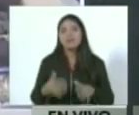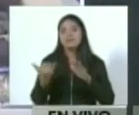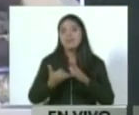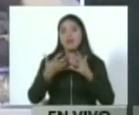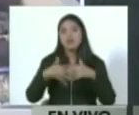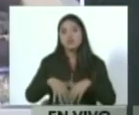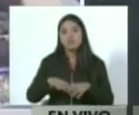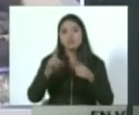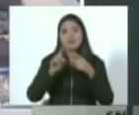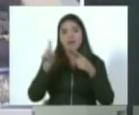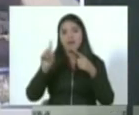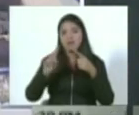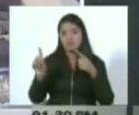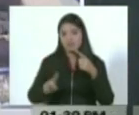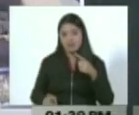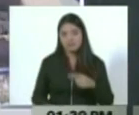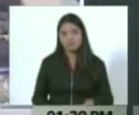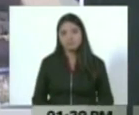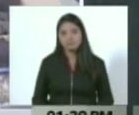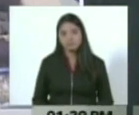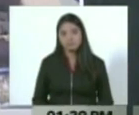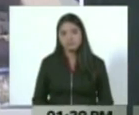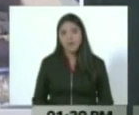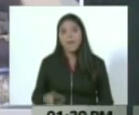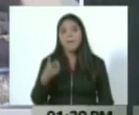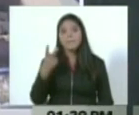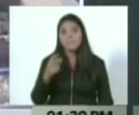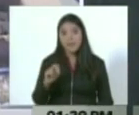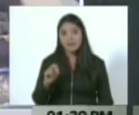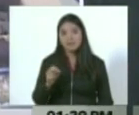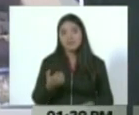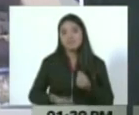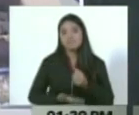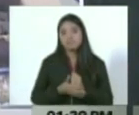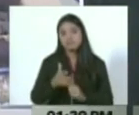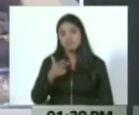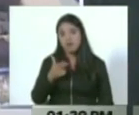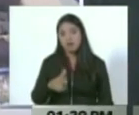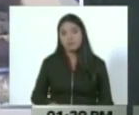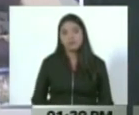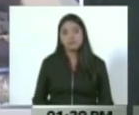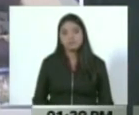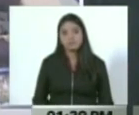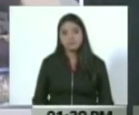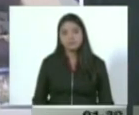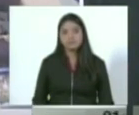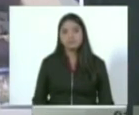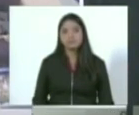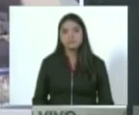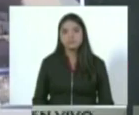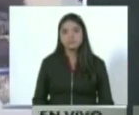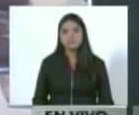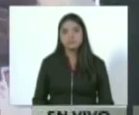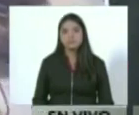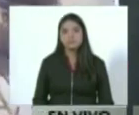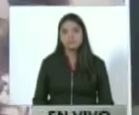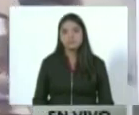Eléctrica y 20 cartuchos de arma de fuego. Es decir,